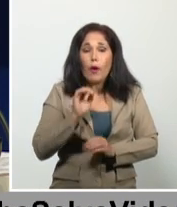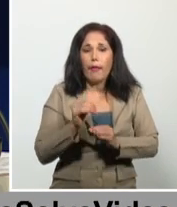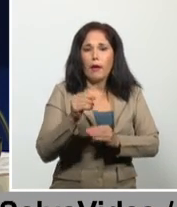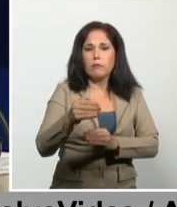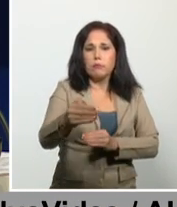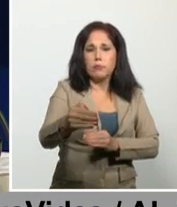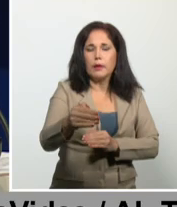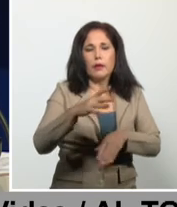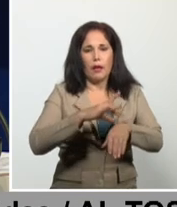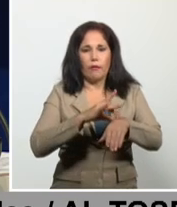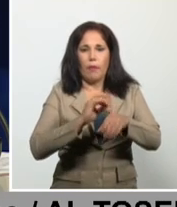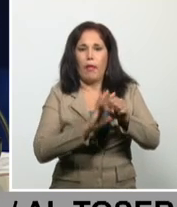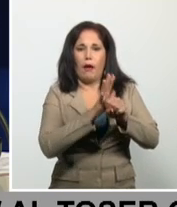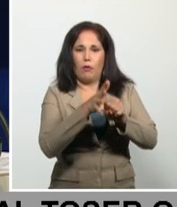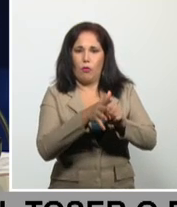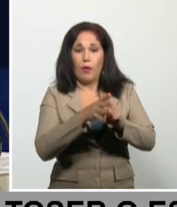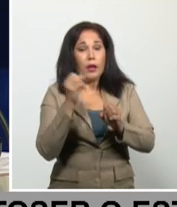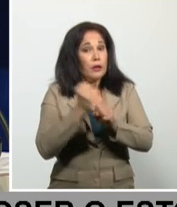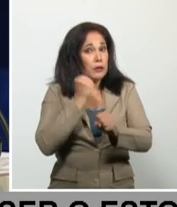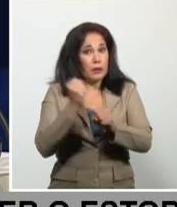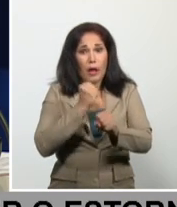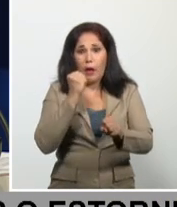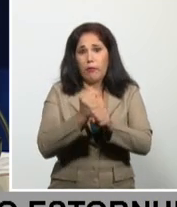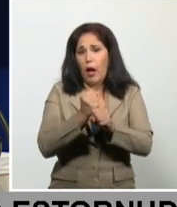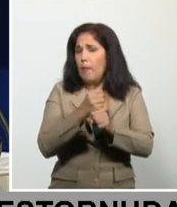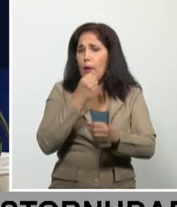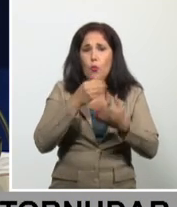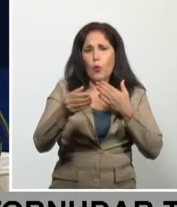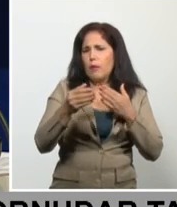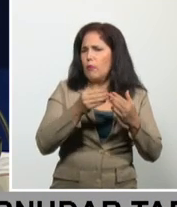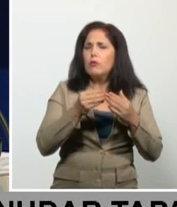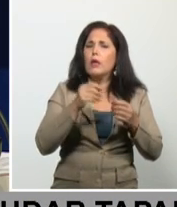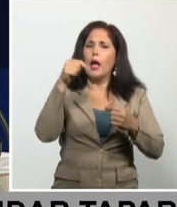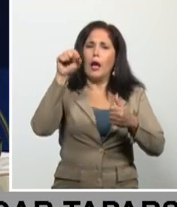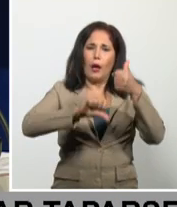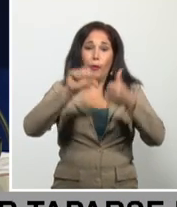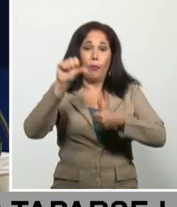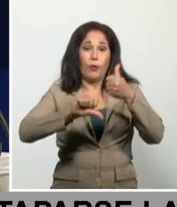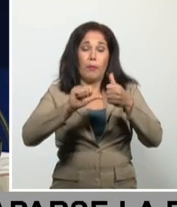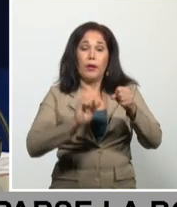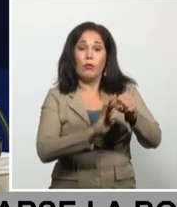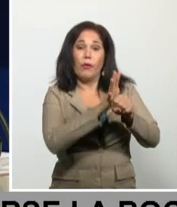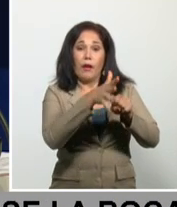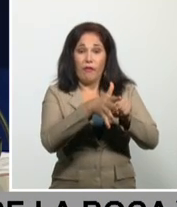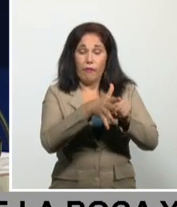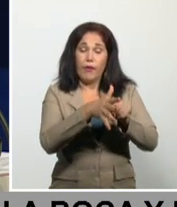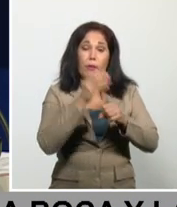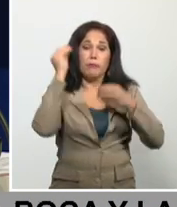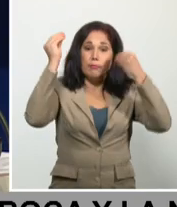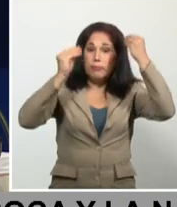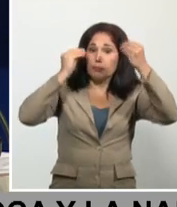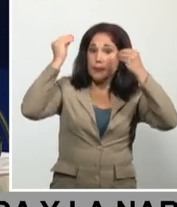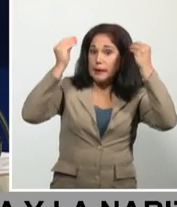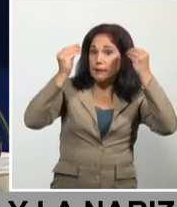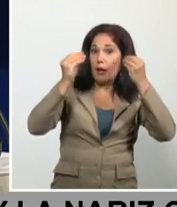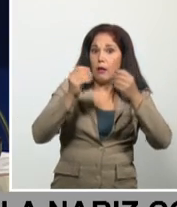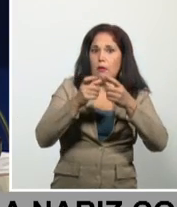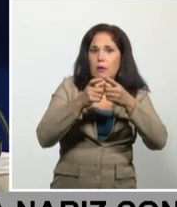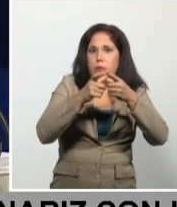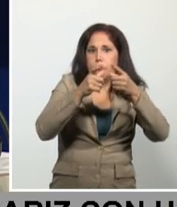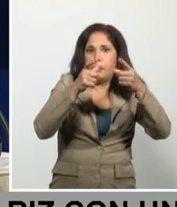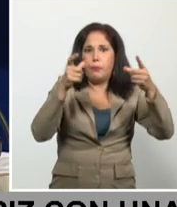de la enfermedad. Que trabajamos para no llegar, pero lamentablemente el comportamiento de este virus hace pensar que se pueda llegar a cifras